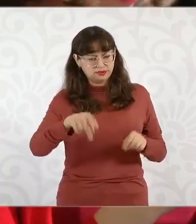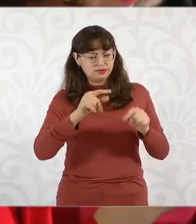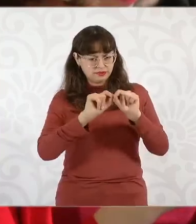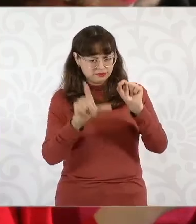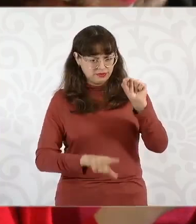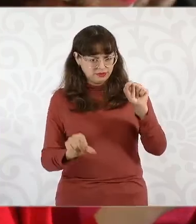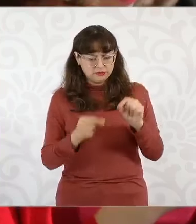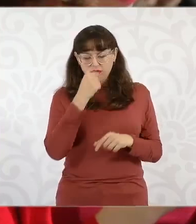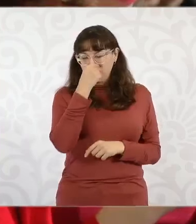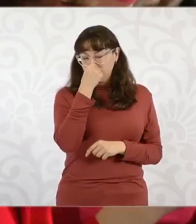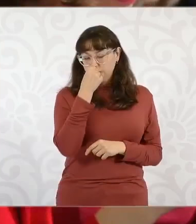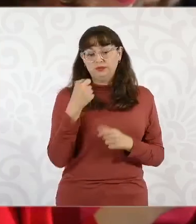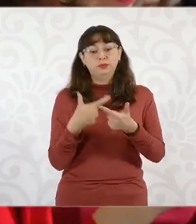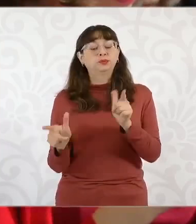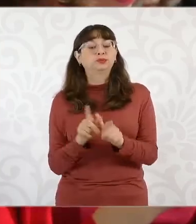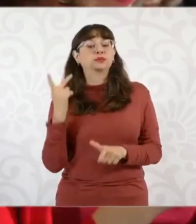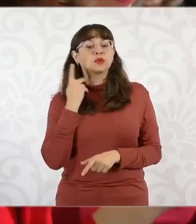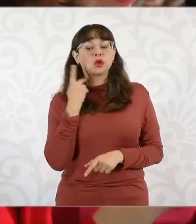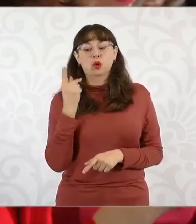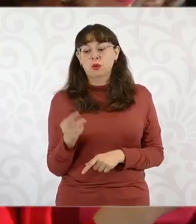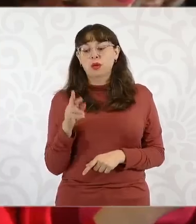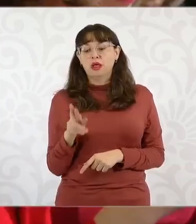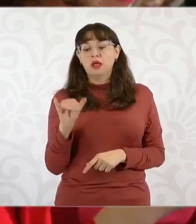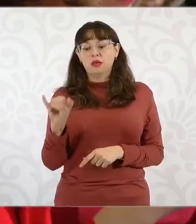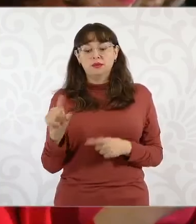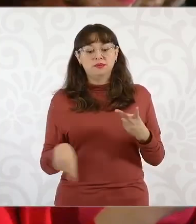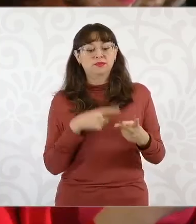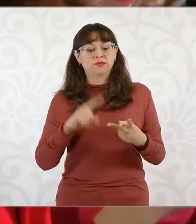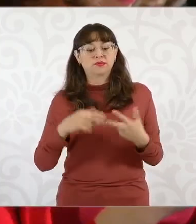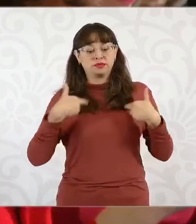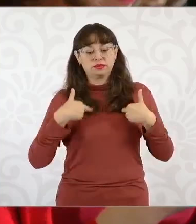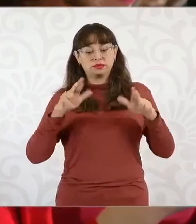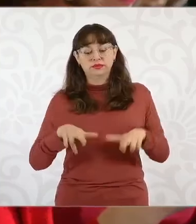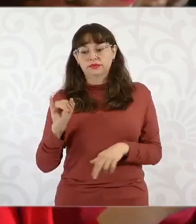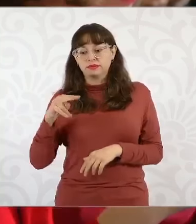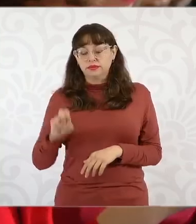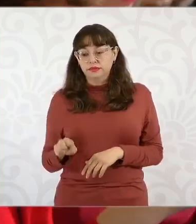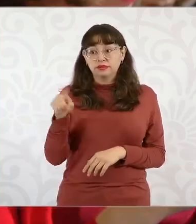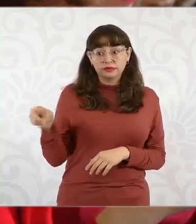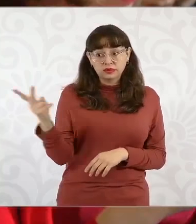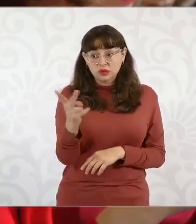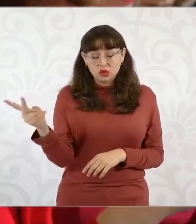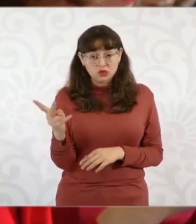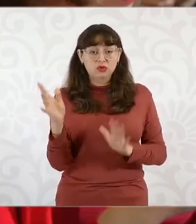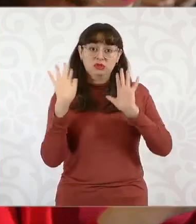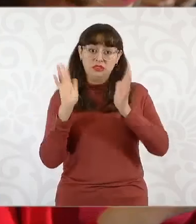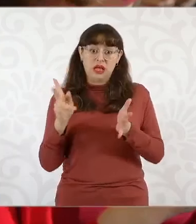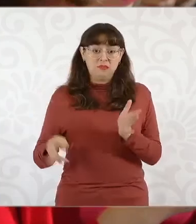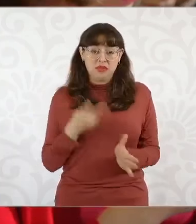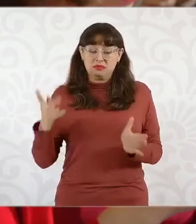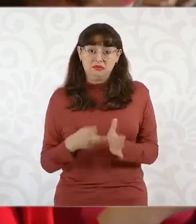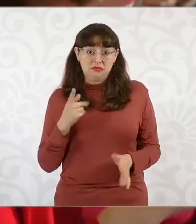Tanto el presidente del PRI como su ahora representante ante el INE han ejercido violencia física y verbal en al menos